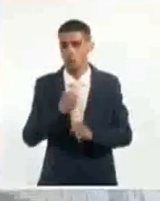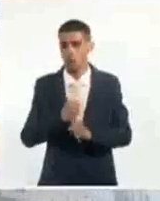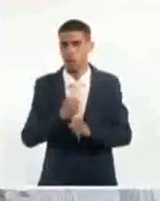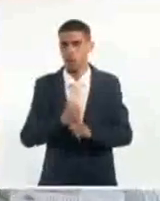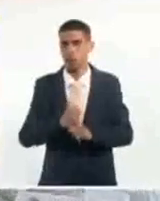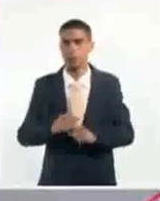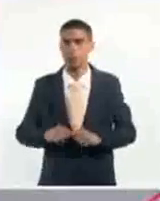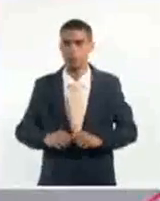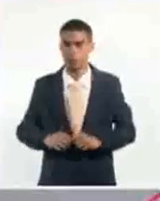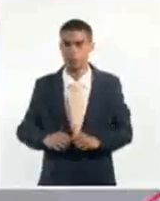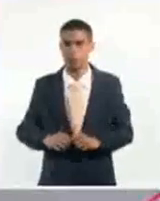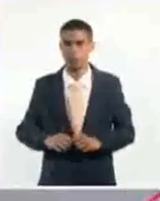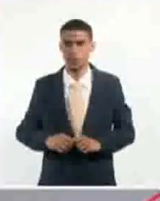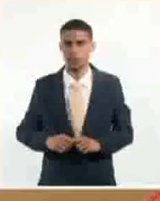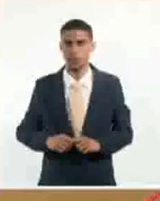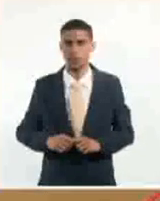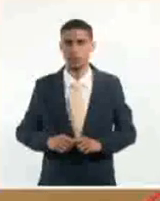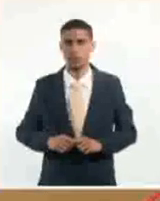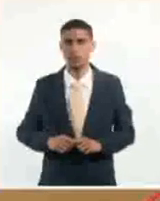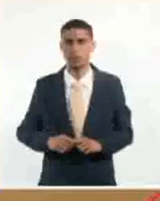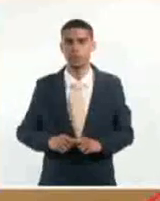el socialismo.